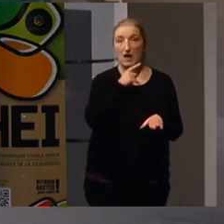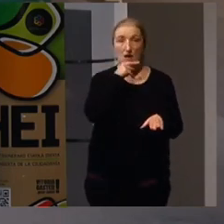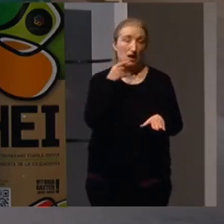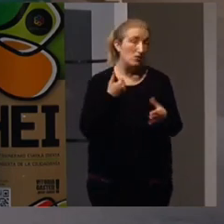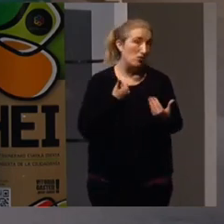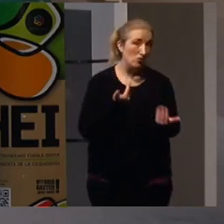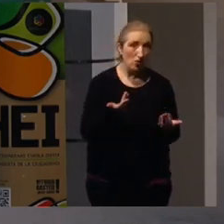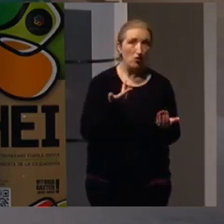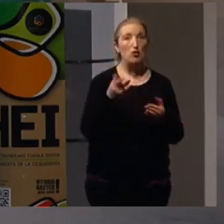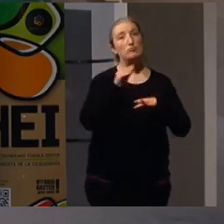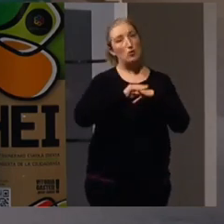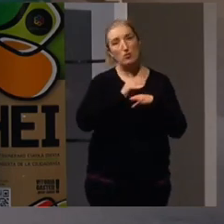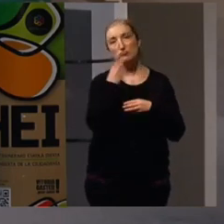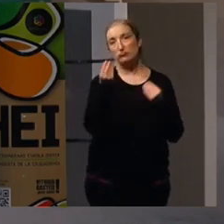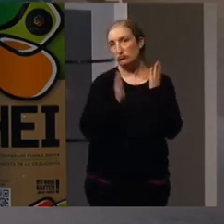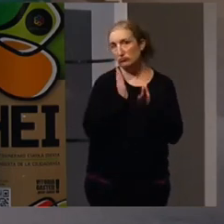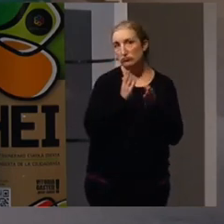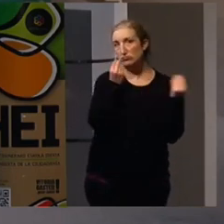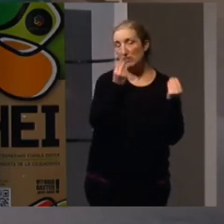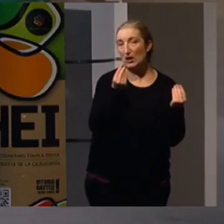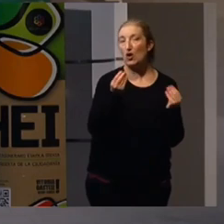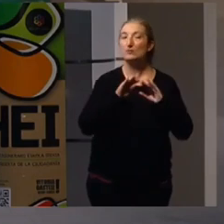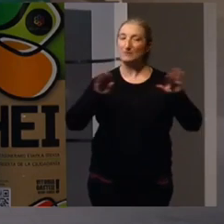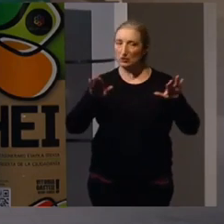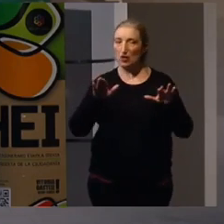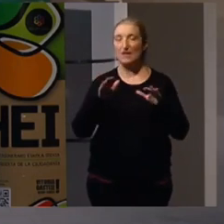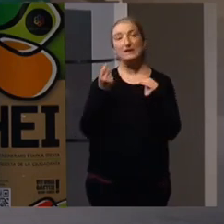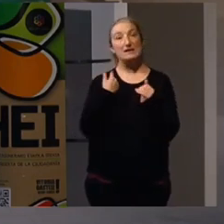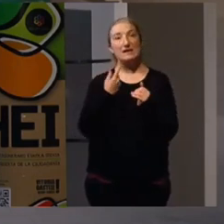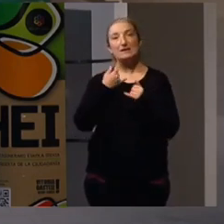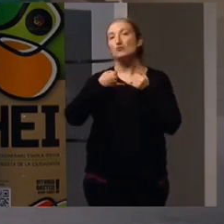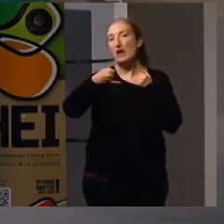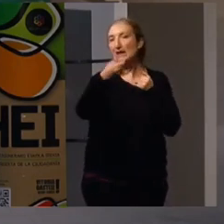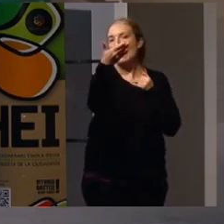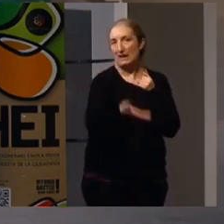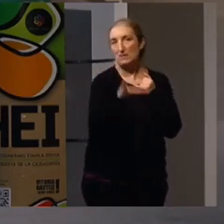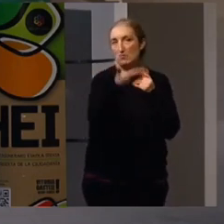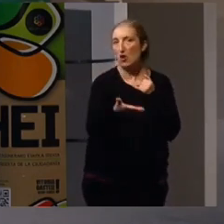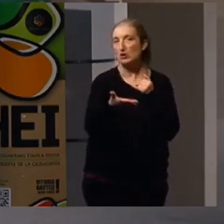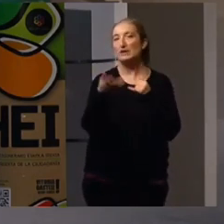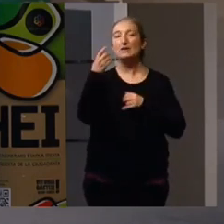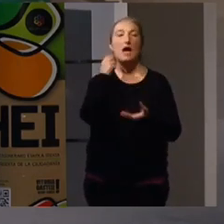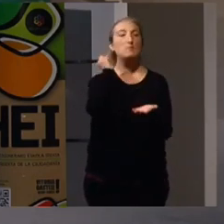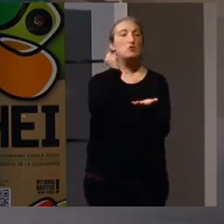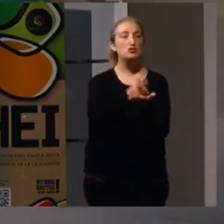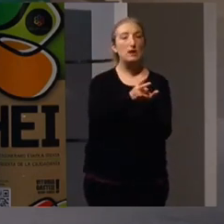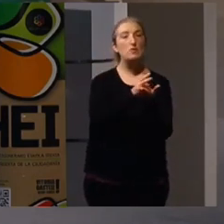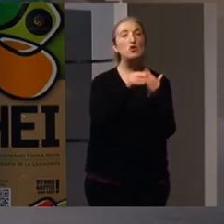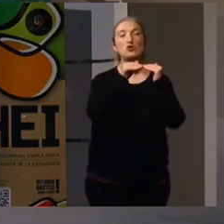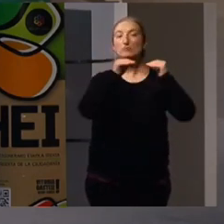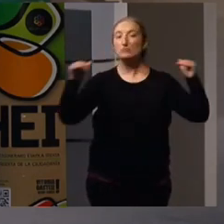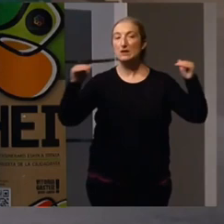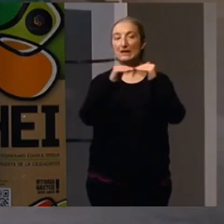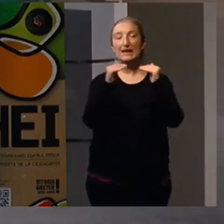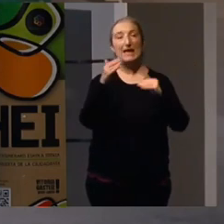¿vale? O reparar todos esos procesos. Entonces, garantizar la subsistencia económica es una de las líneas y en ese sentido nosotros apostamos por el horizonte de renta